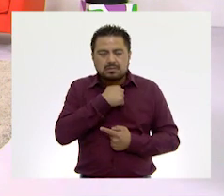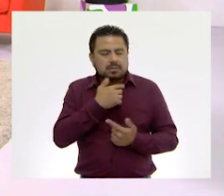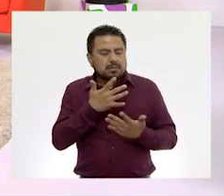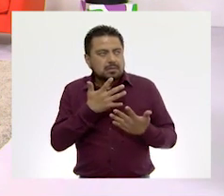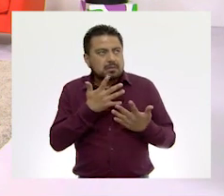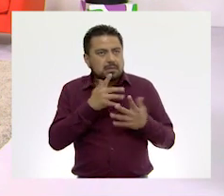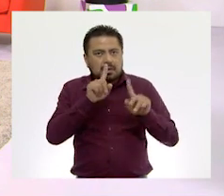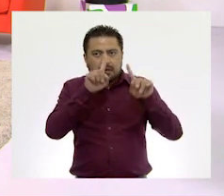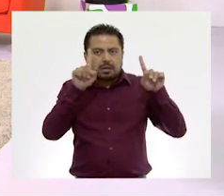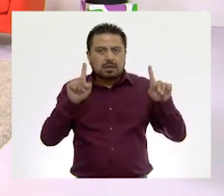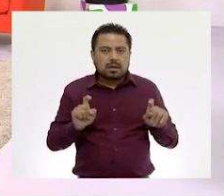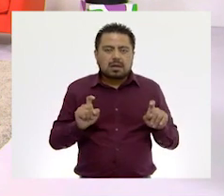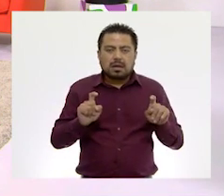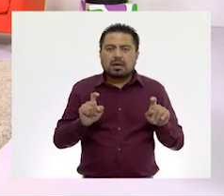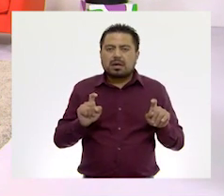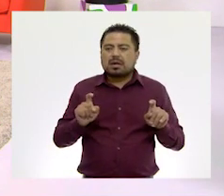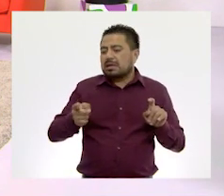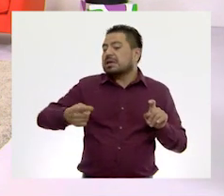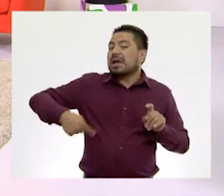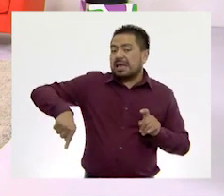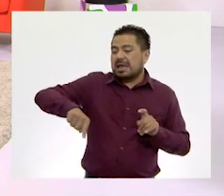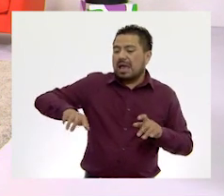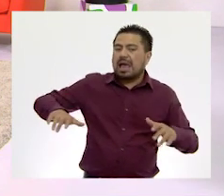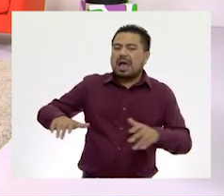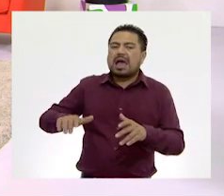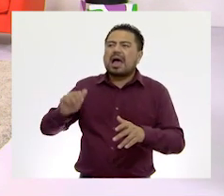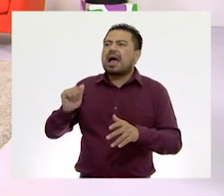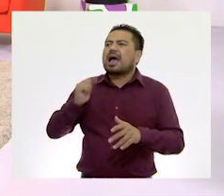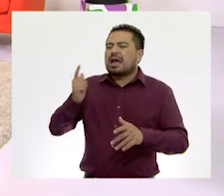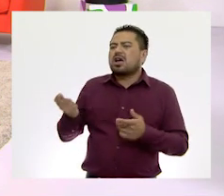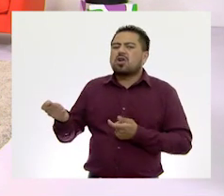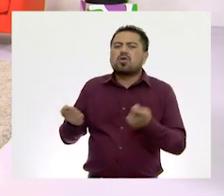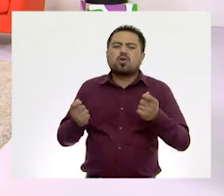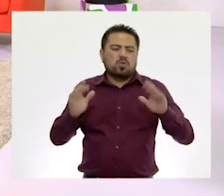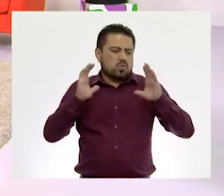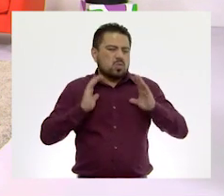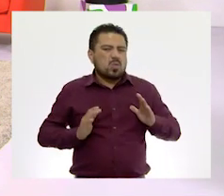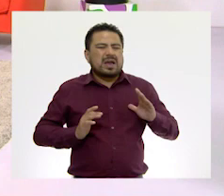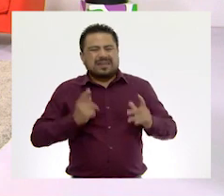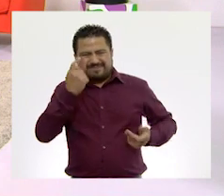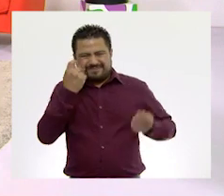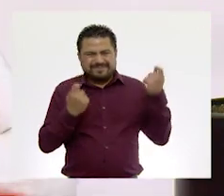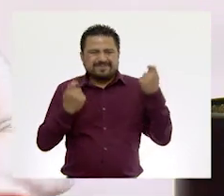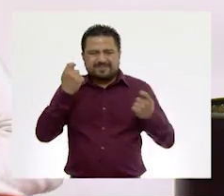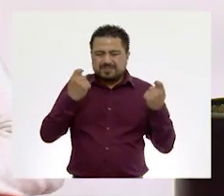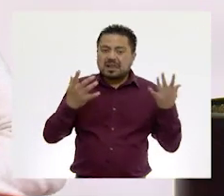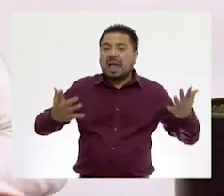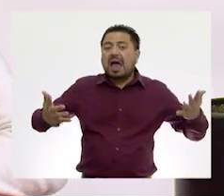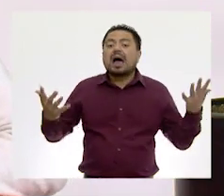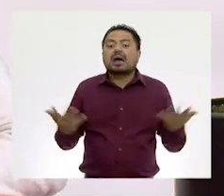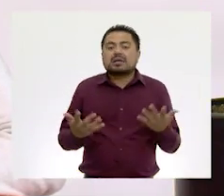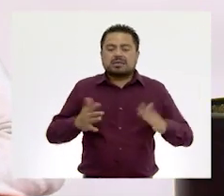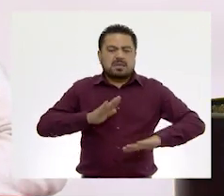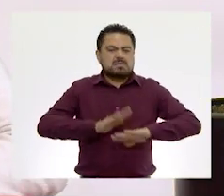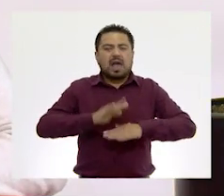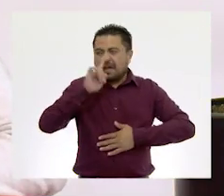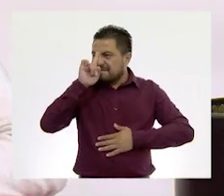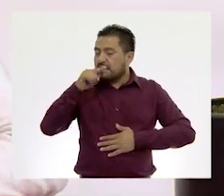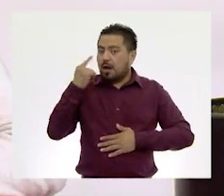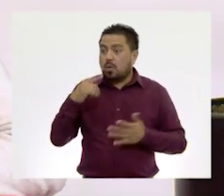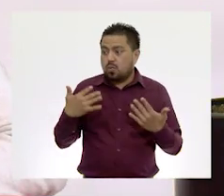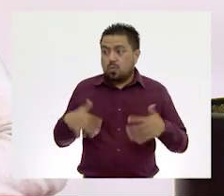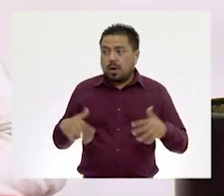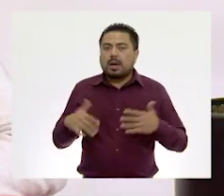como... Sí, hay muchas cosas en común, entonces. Ellos tienen algo y en el manejo del cuerpo y demás que les hace más fácil.